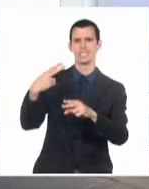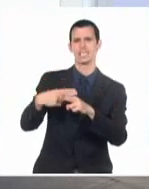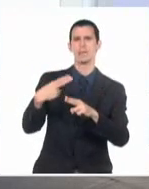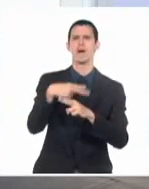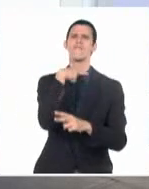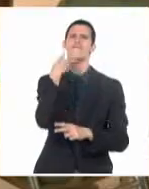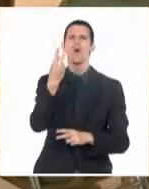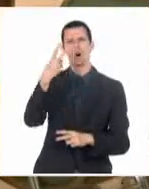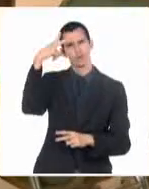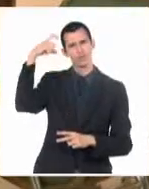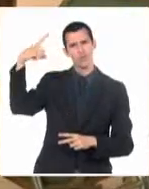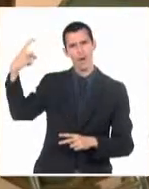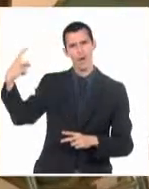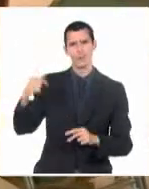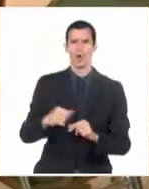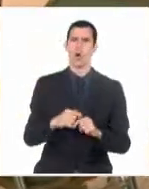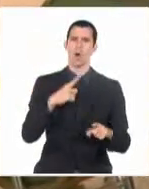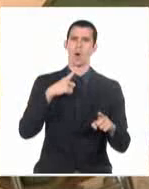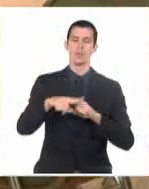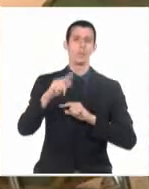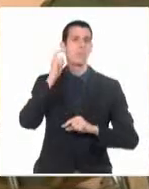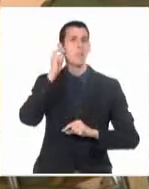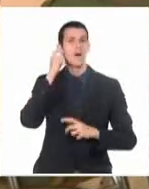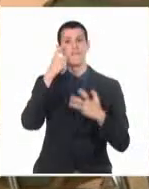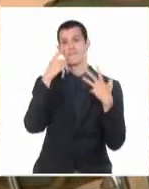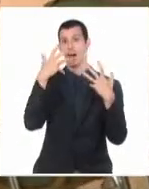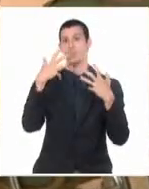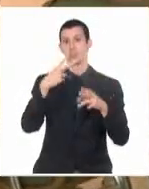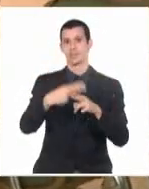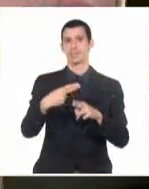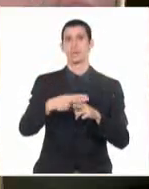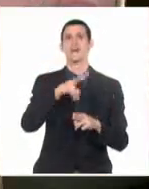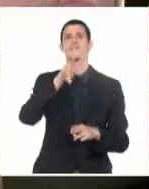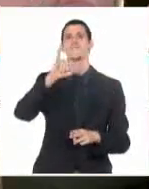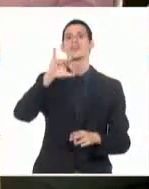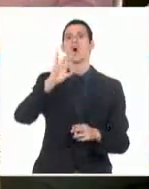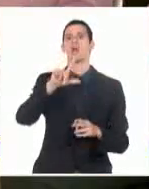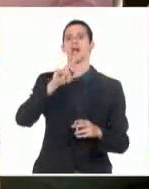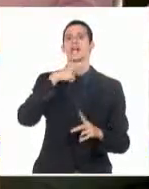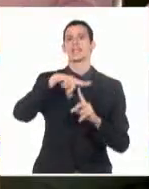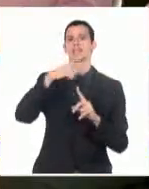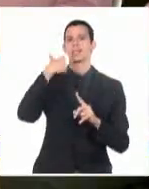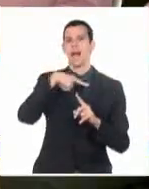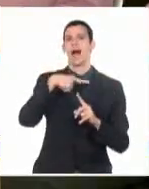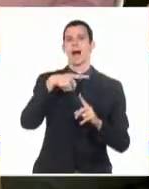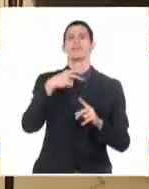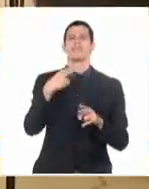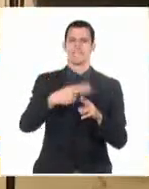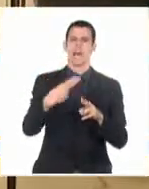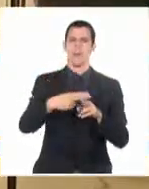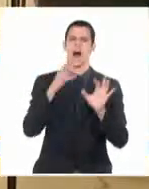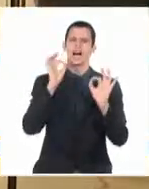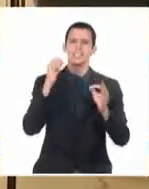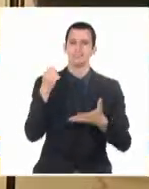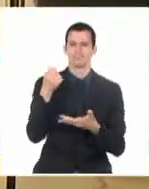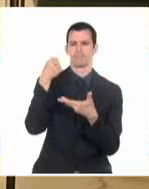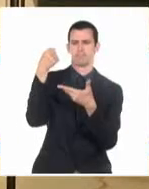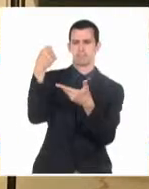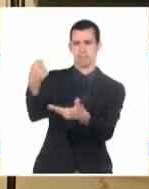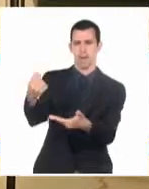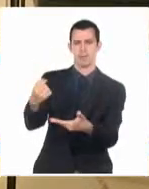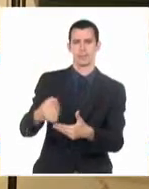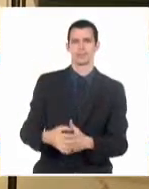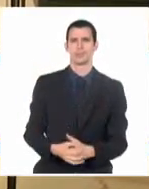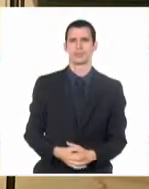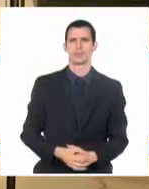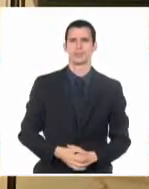Casal. La Sala Villena de la UNIAC vuelve a reunir a profesionales de la locución en Cuba, esta vez para agasajar a